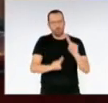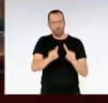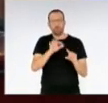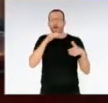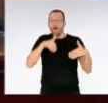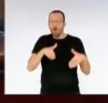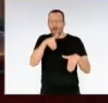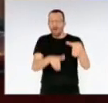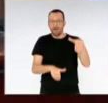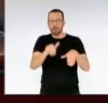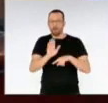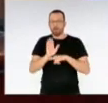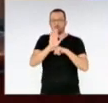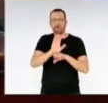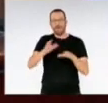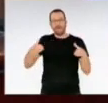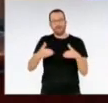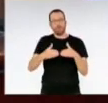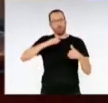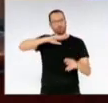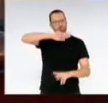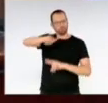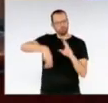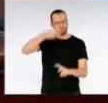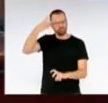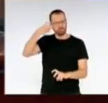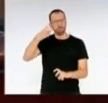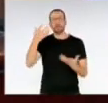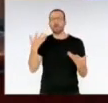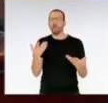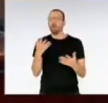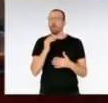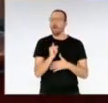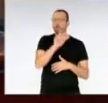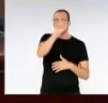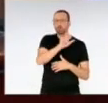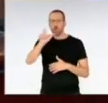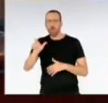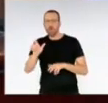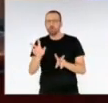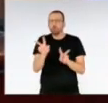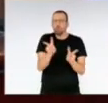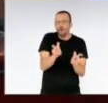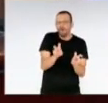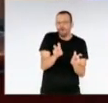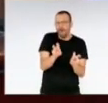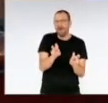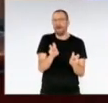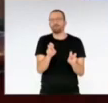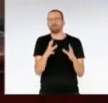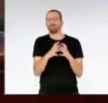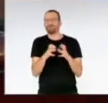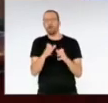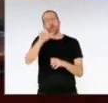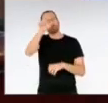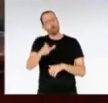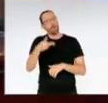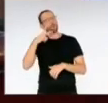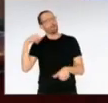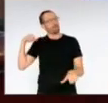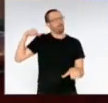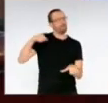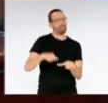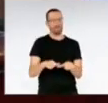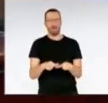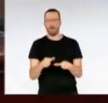estas elecciones con un equipo renovado en el que combinamos gente nueva con gente con mucha experiencia y desde luego yo no